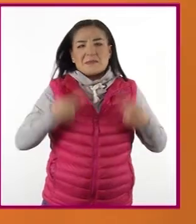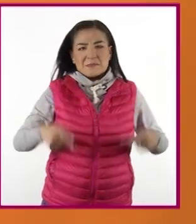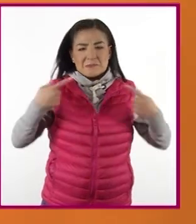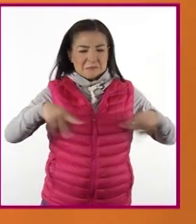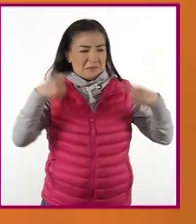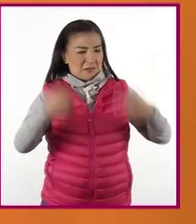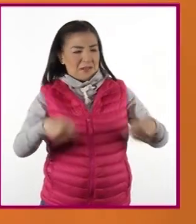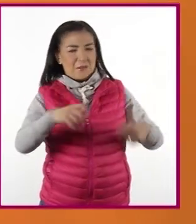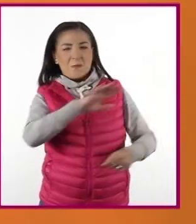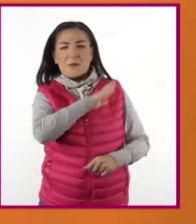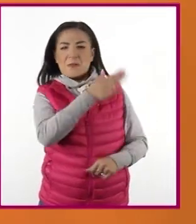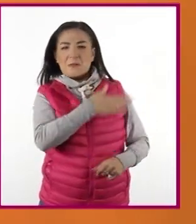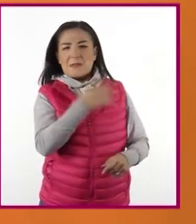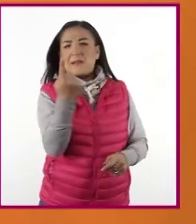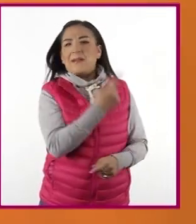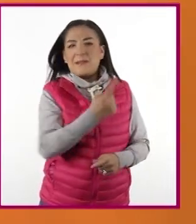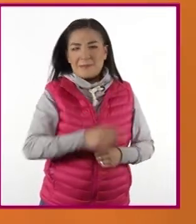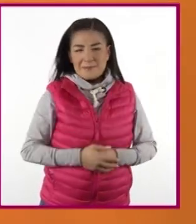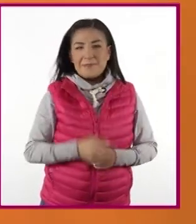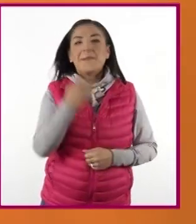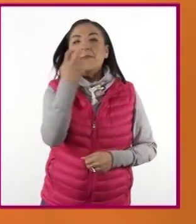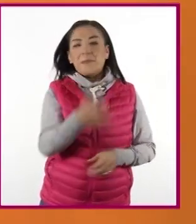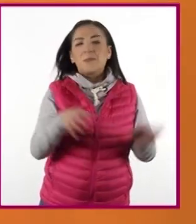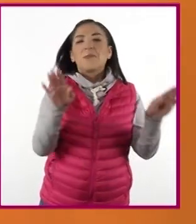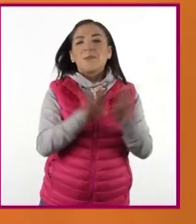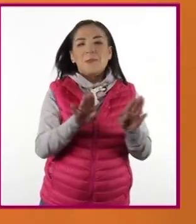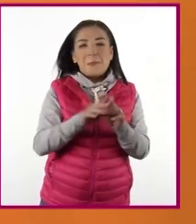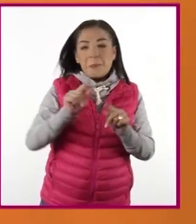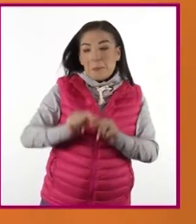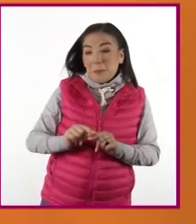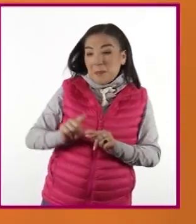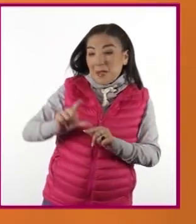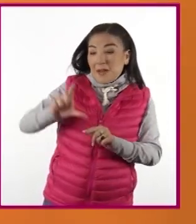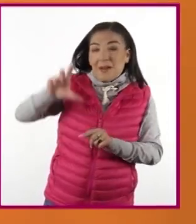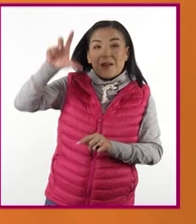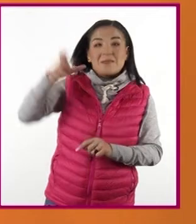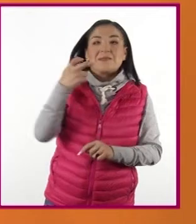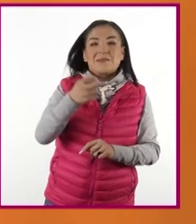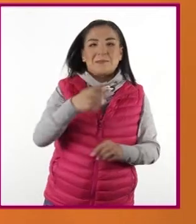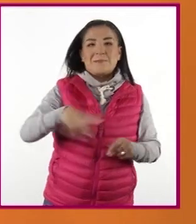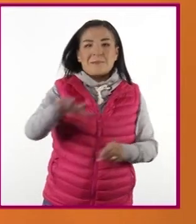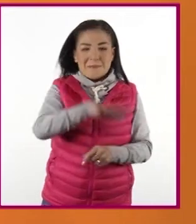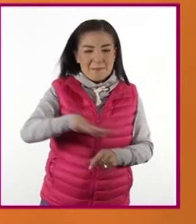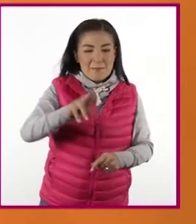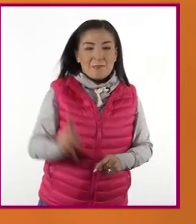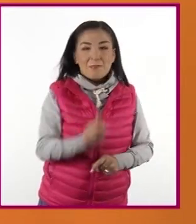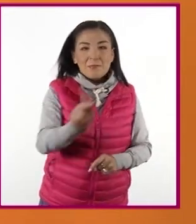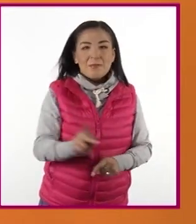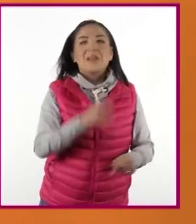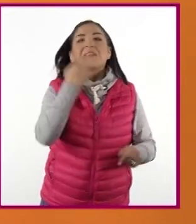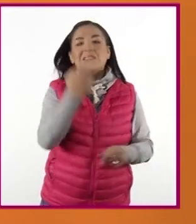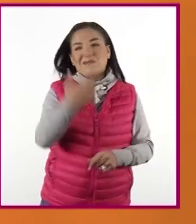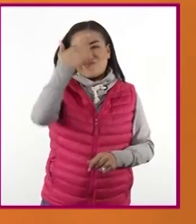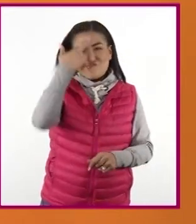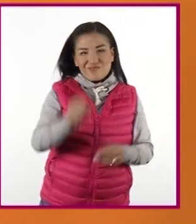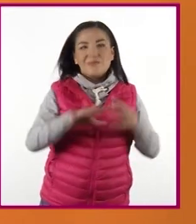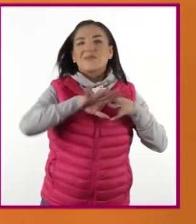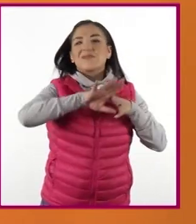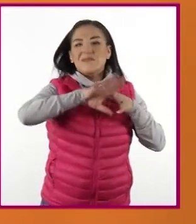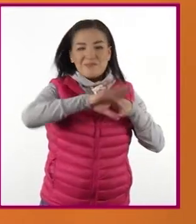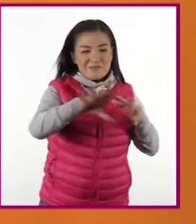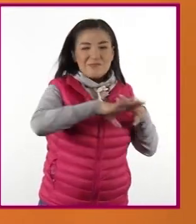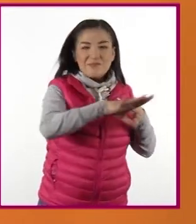Además, la pobreza en el campo y el aumento demográfico de los pueblos fueron causa de la migración a las